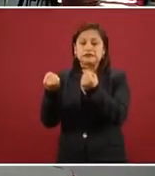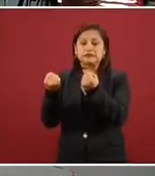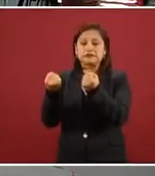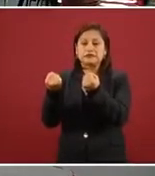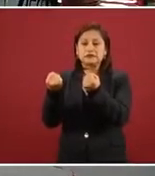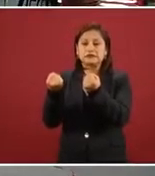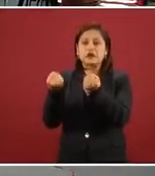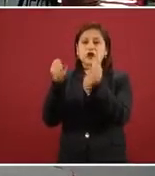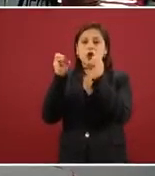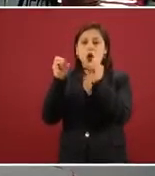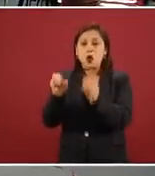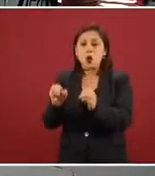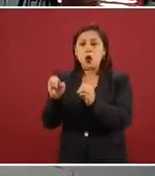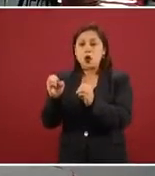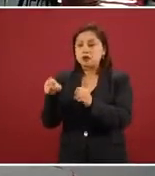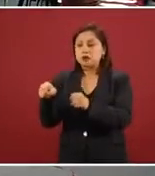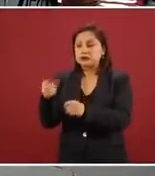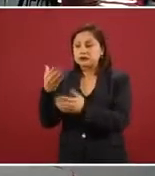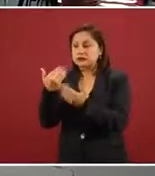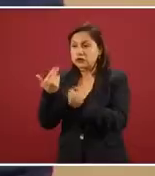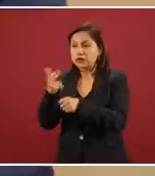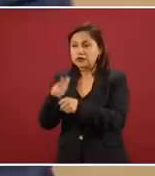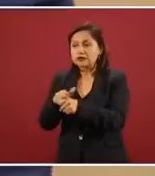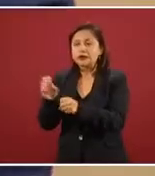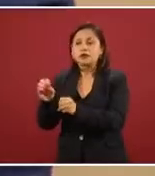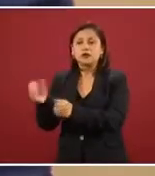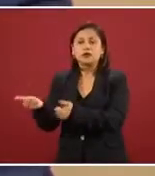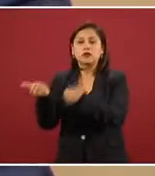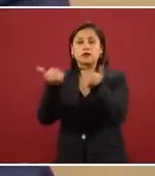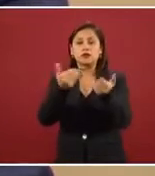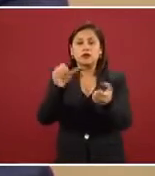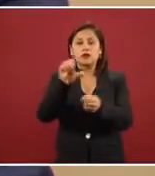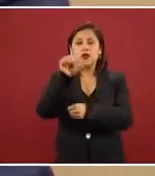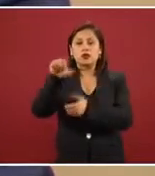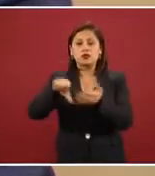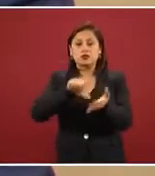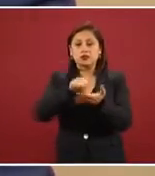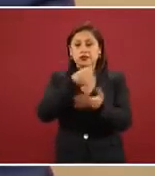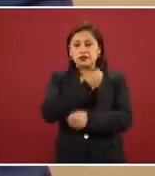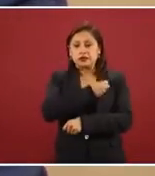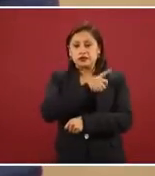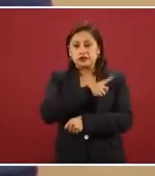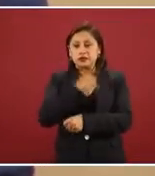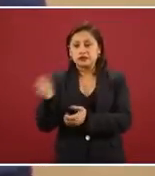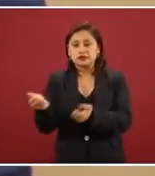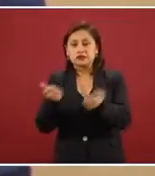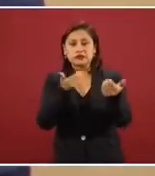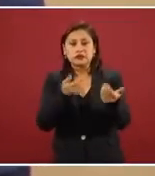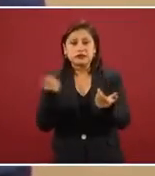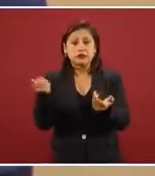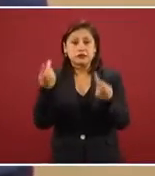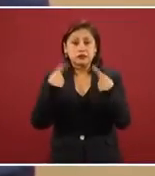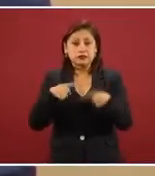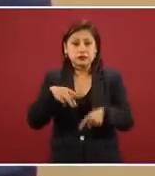una clínica donde puedan intervenir los que mueren